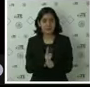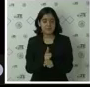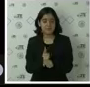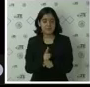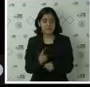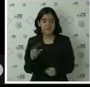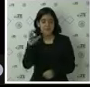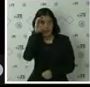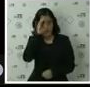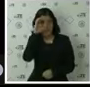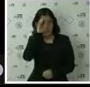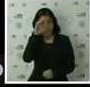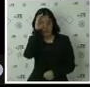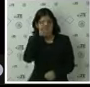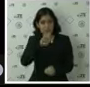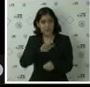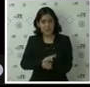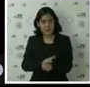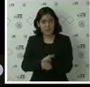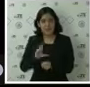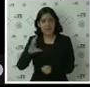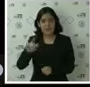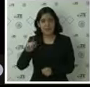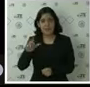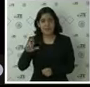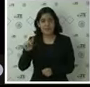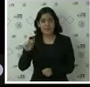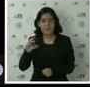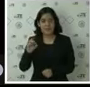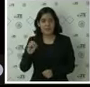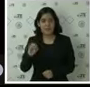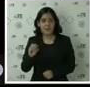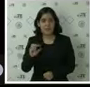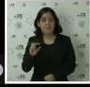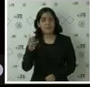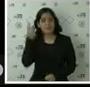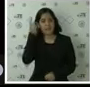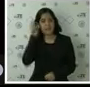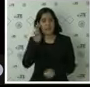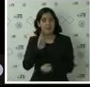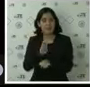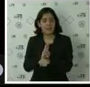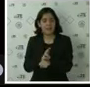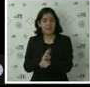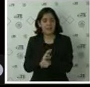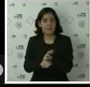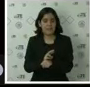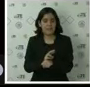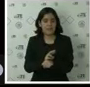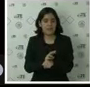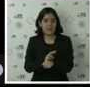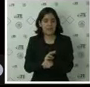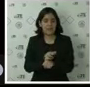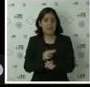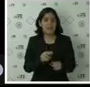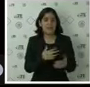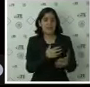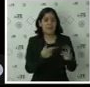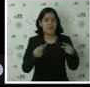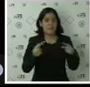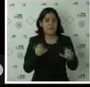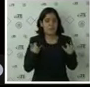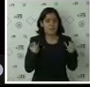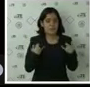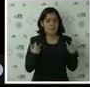de la Cultura por la Universidad del Claustro de Sor Juana, directora regional de la Red de Jóvenes Desarrollando Iberoamérica,